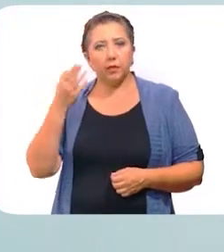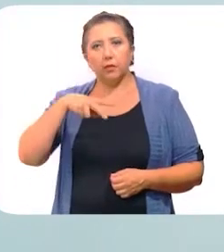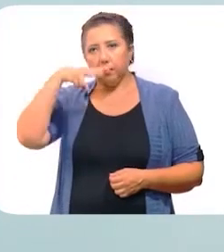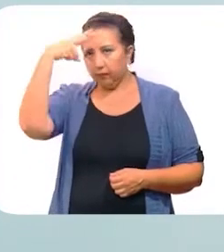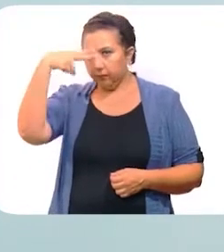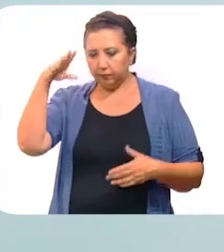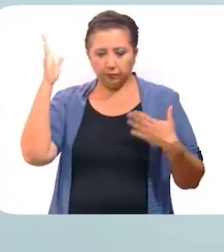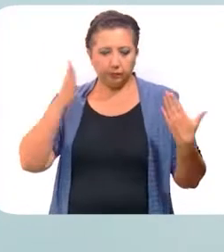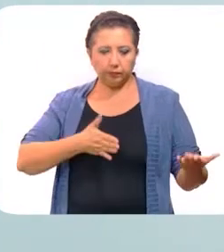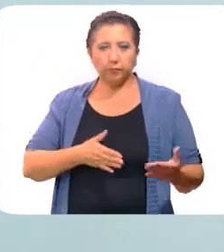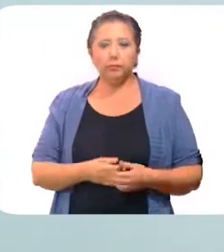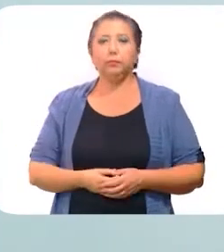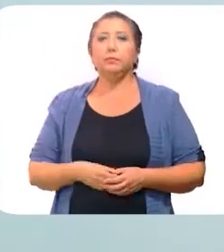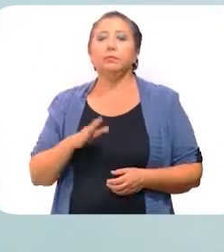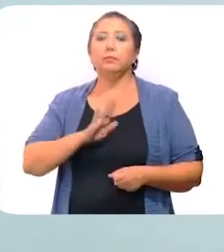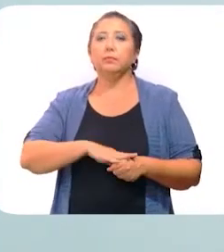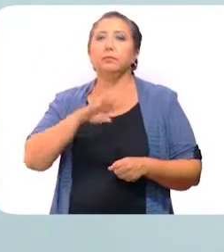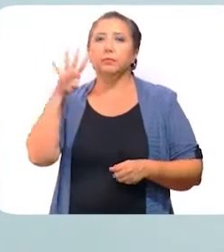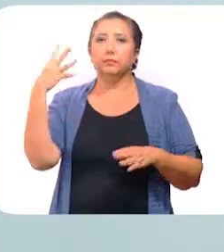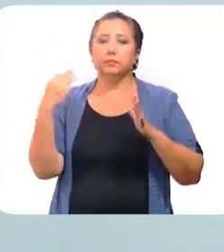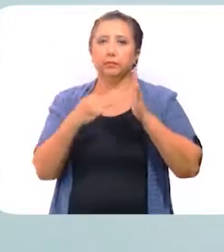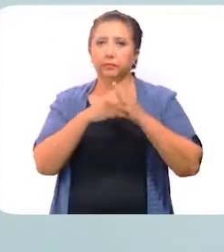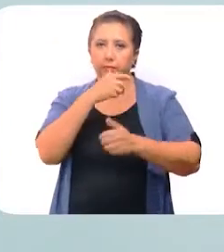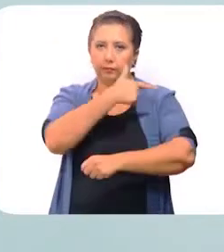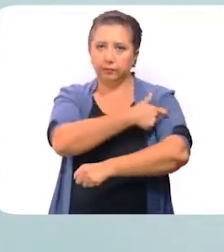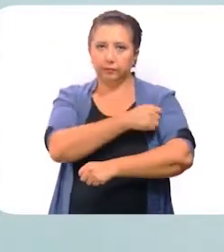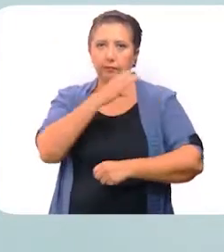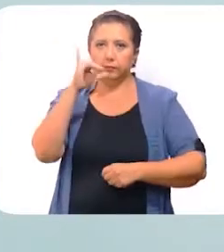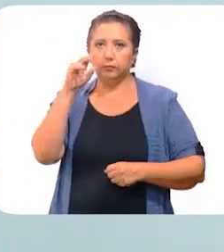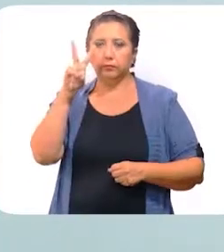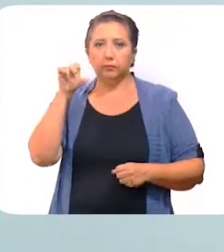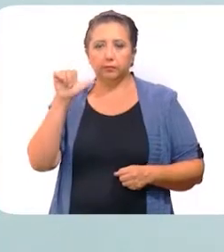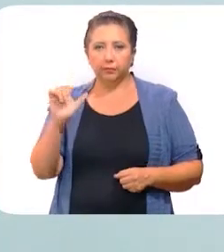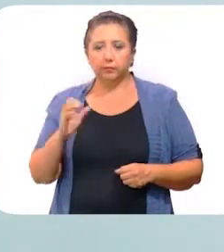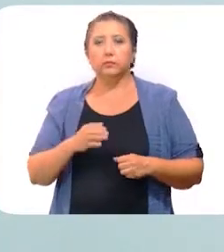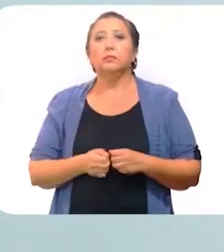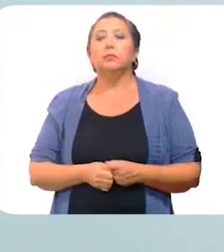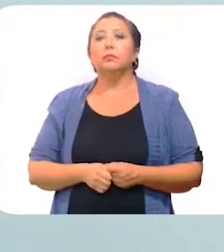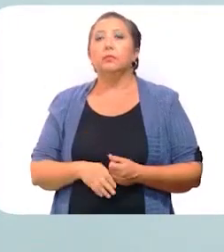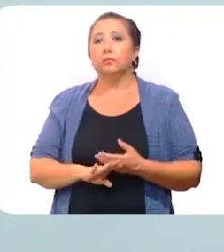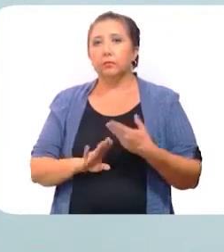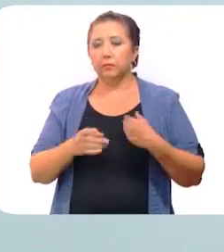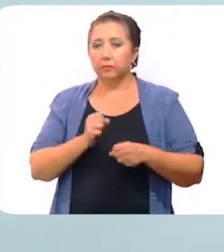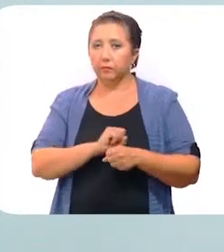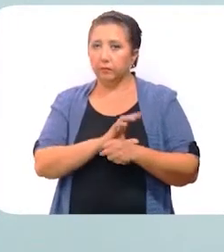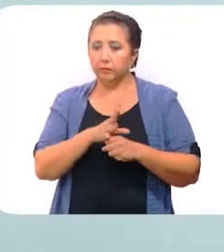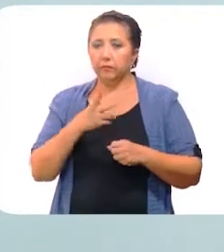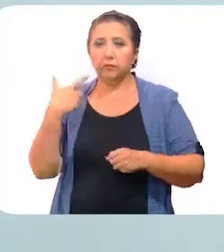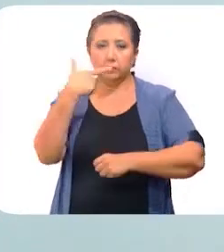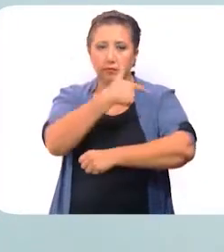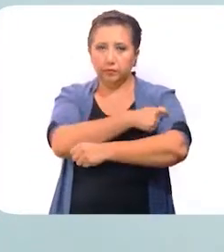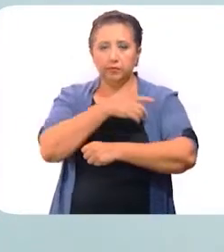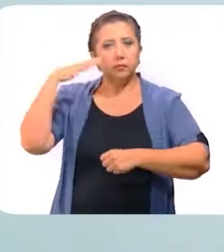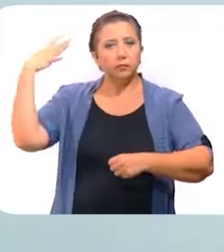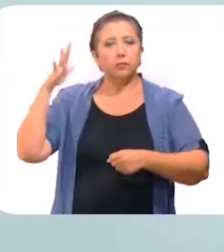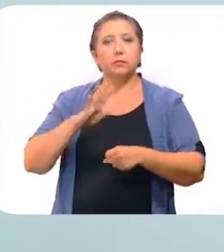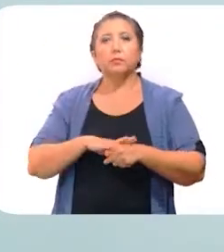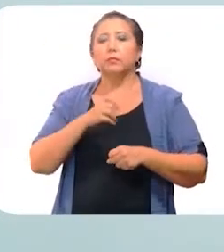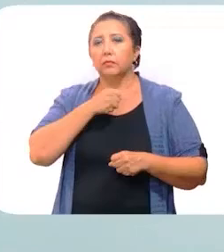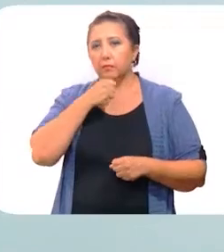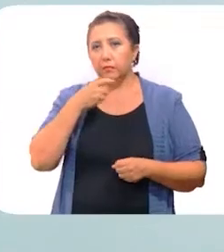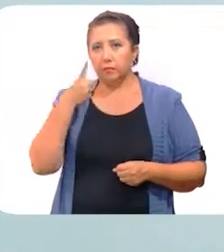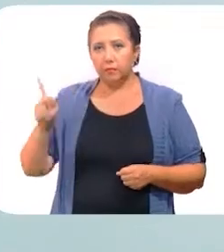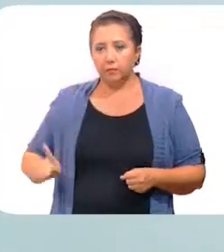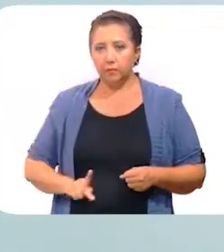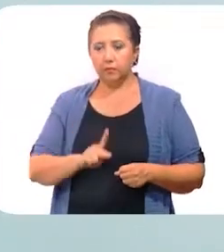llegó a Yucatán un nuevo lote con más de 14,000 vacunas Sinovac contra el coronavirus para continuar con la aplicación a adultos mayores en